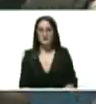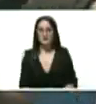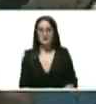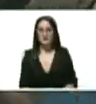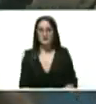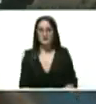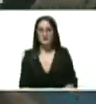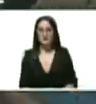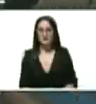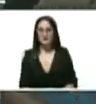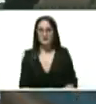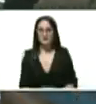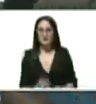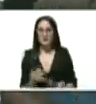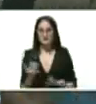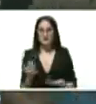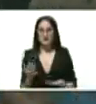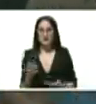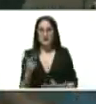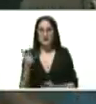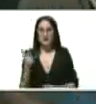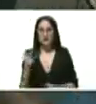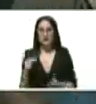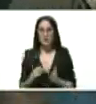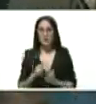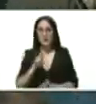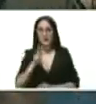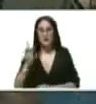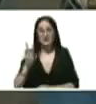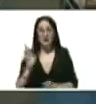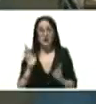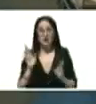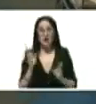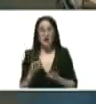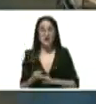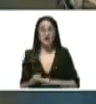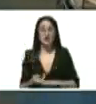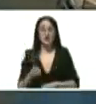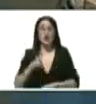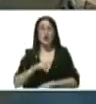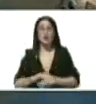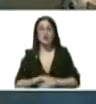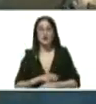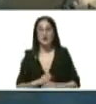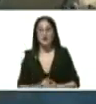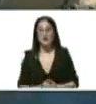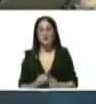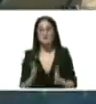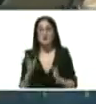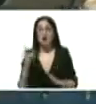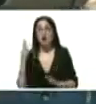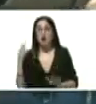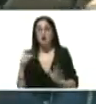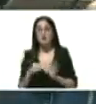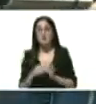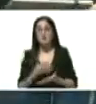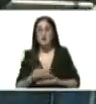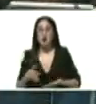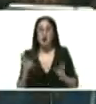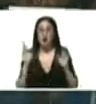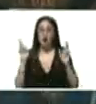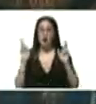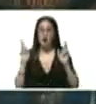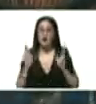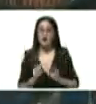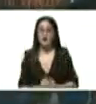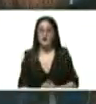Y la proyección para el 2023 me dicen que es el doble. Pudiéramos llegar a 8.000 millones.